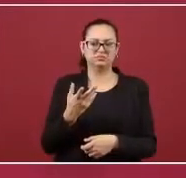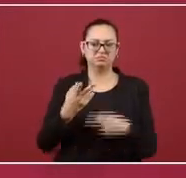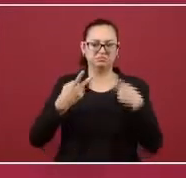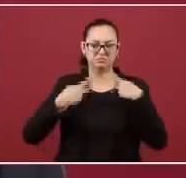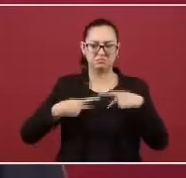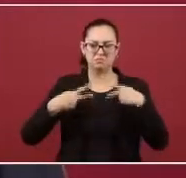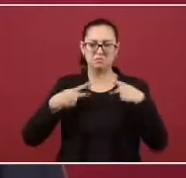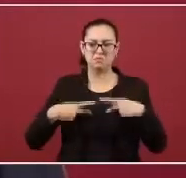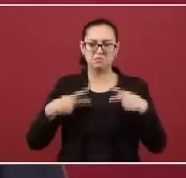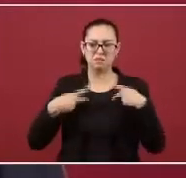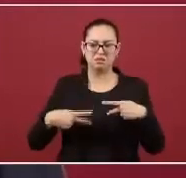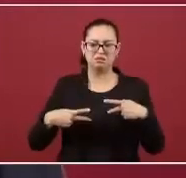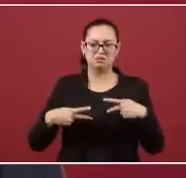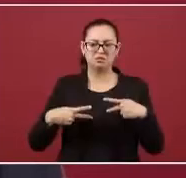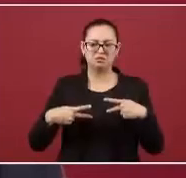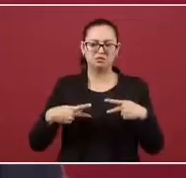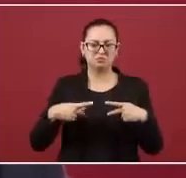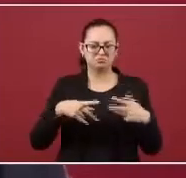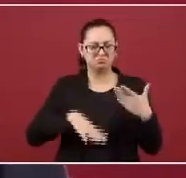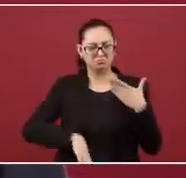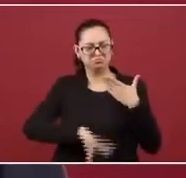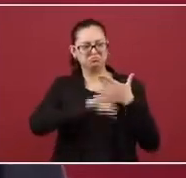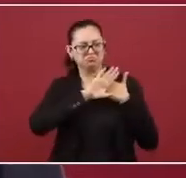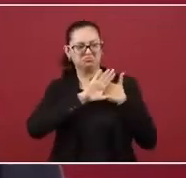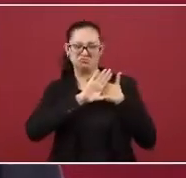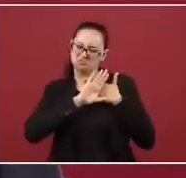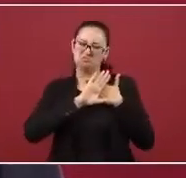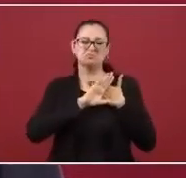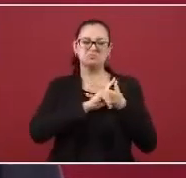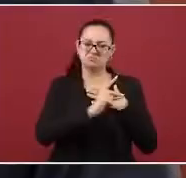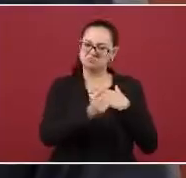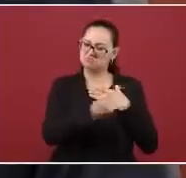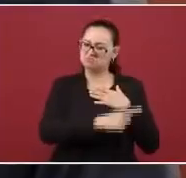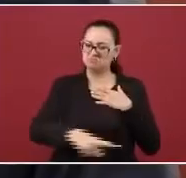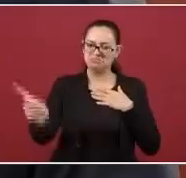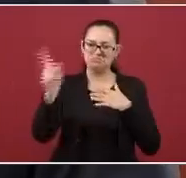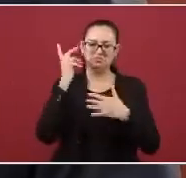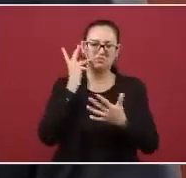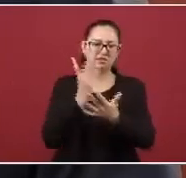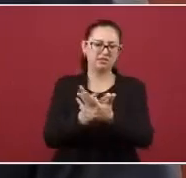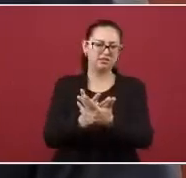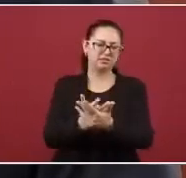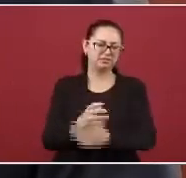encarcelar a opositores al régimen.